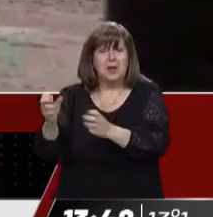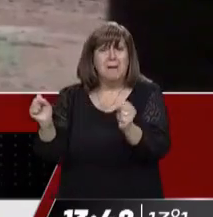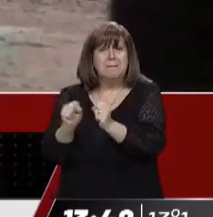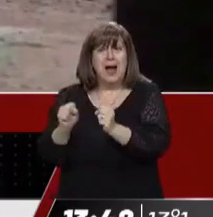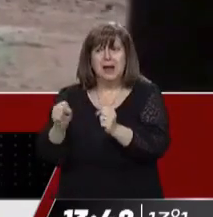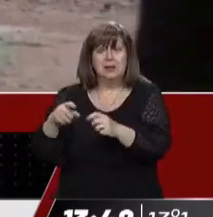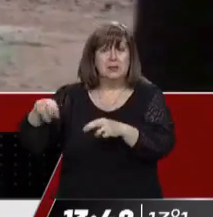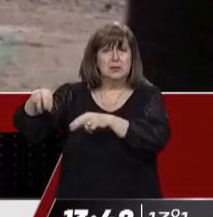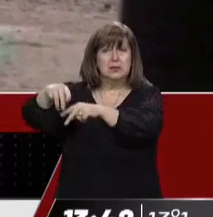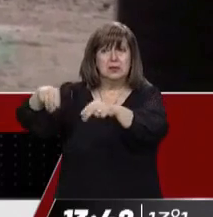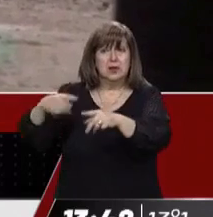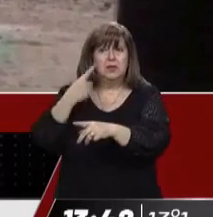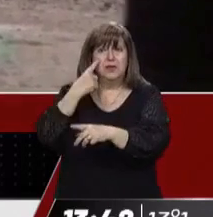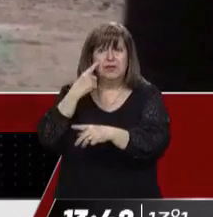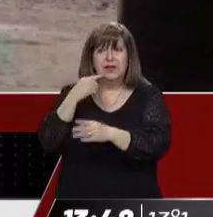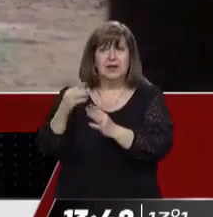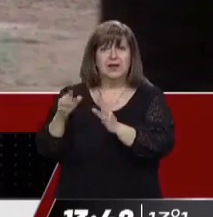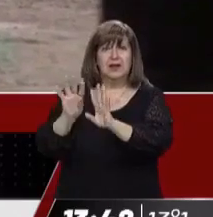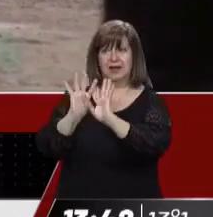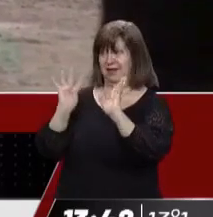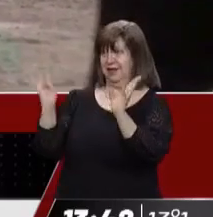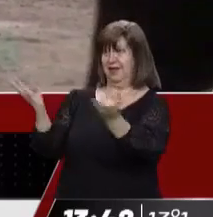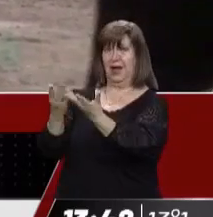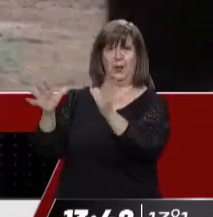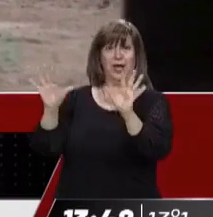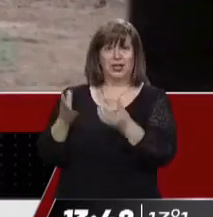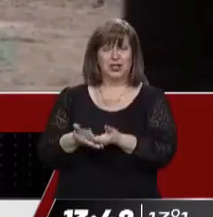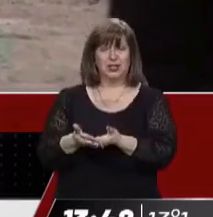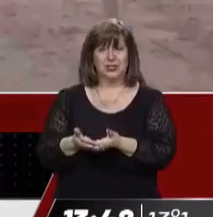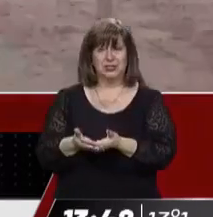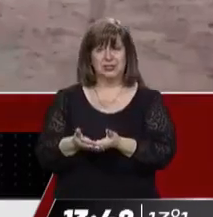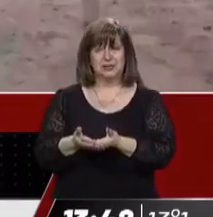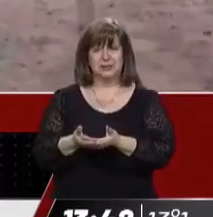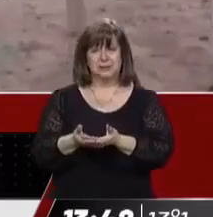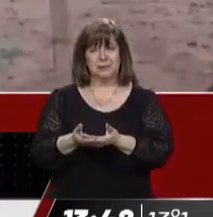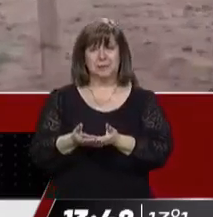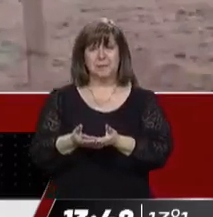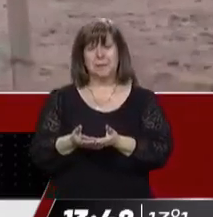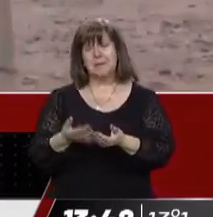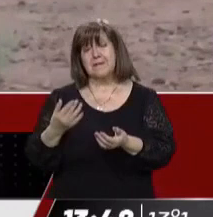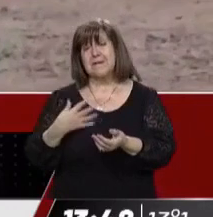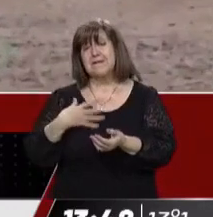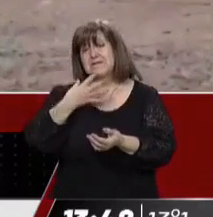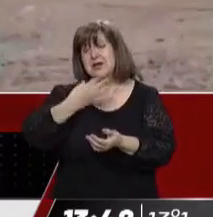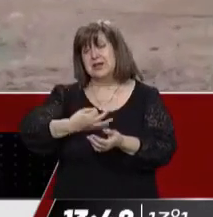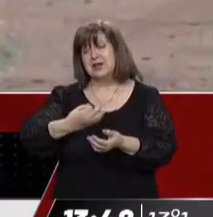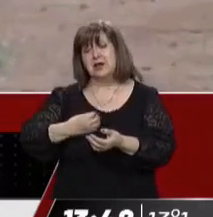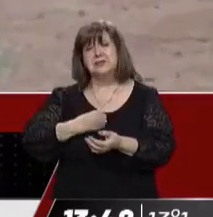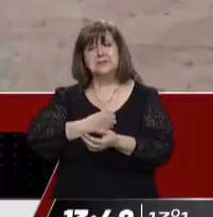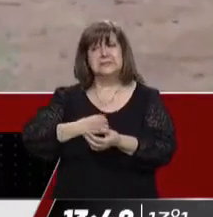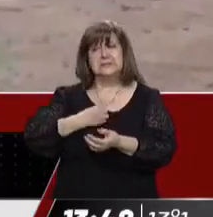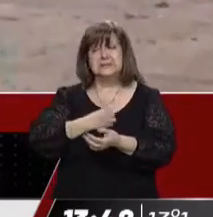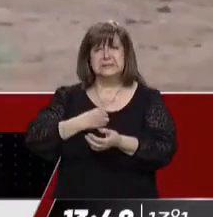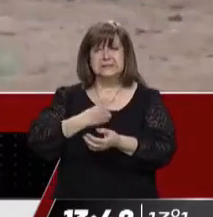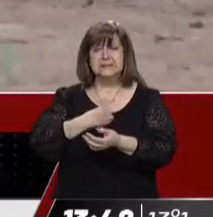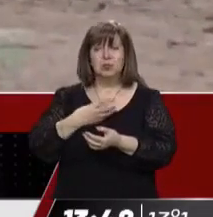sueltos y ni en un lugar con un cierre perimetral todo abierto a veces yo quiero decir esto porque la verdad que uno viene cubre estas notas no ha